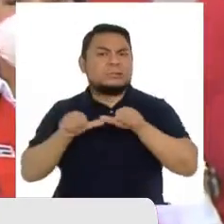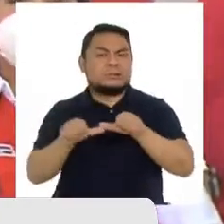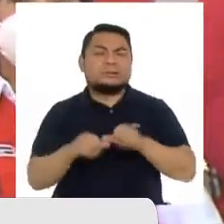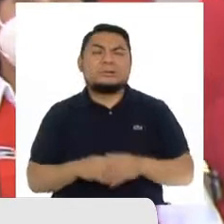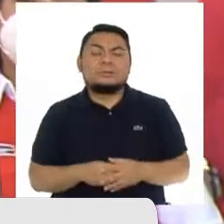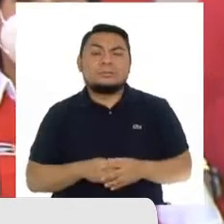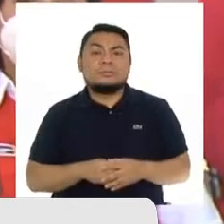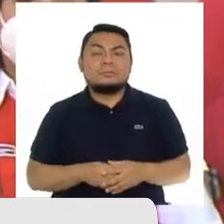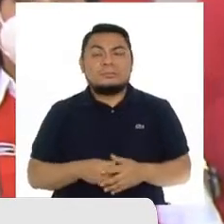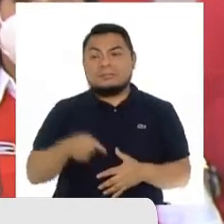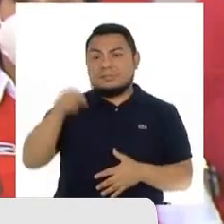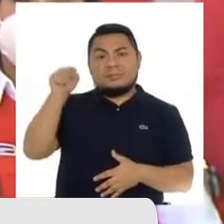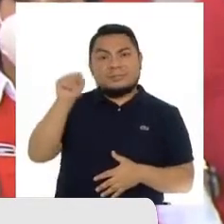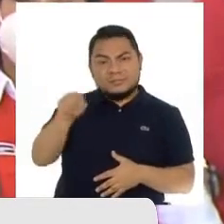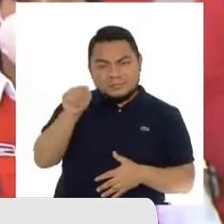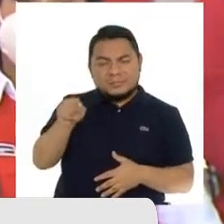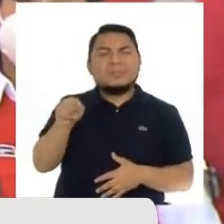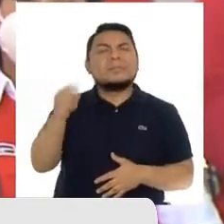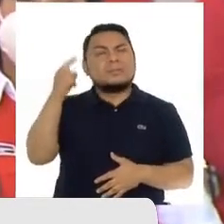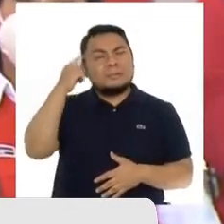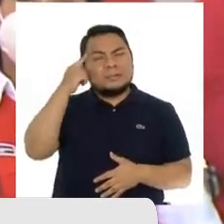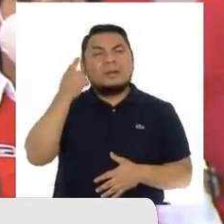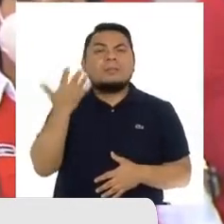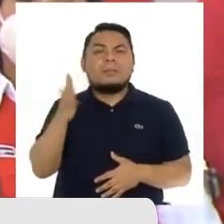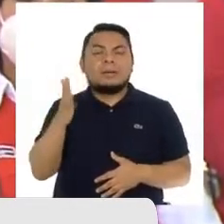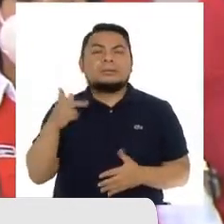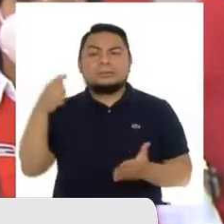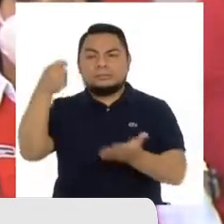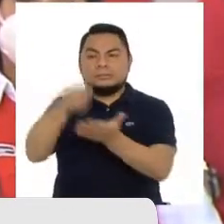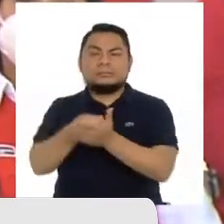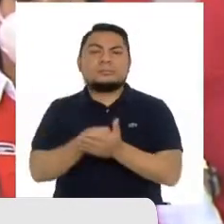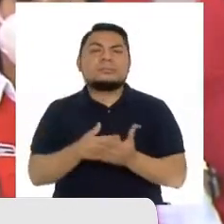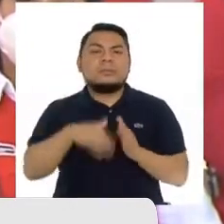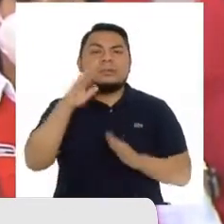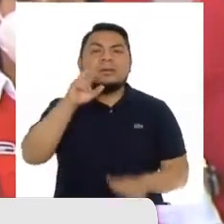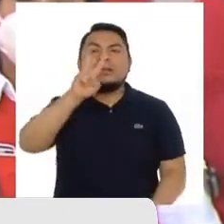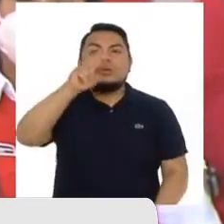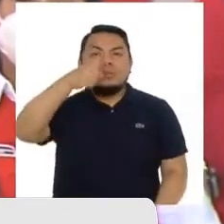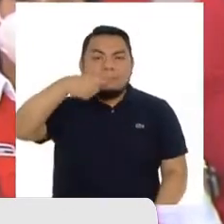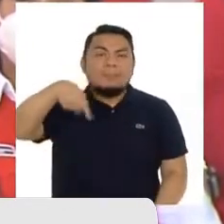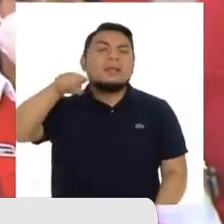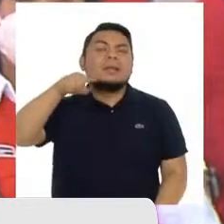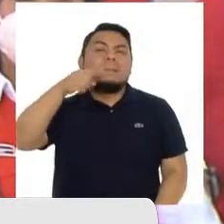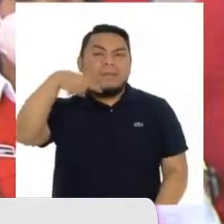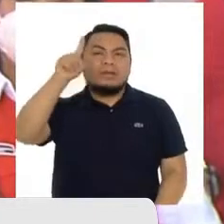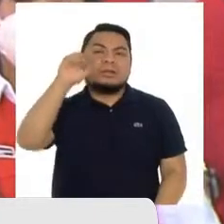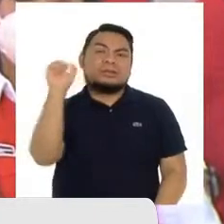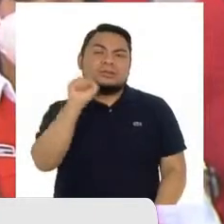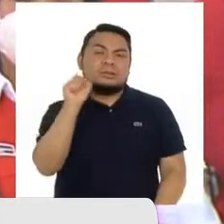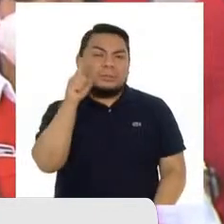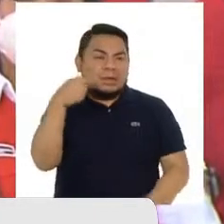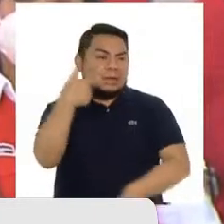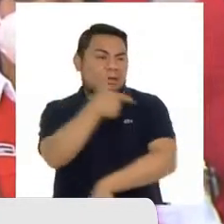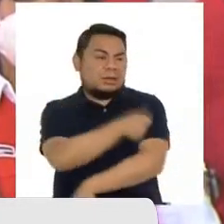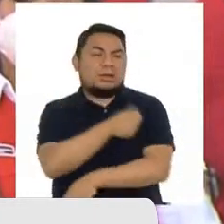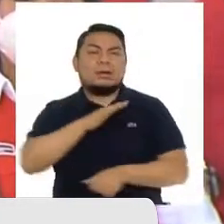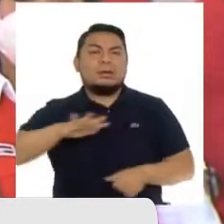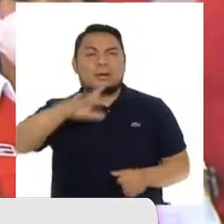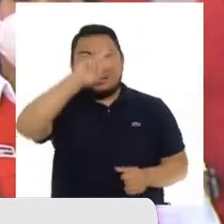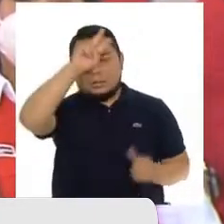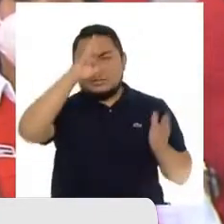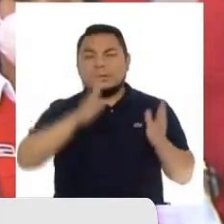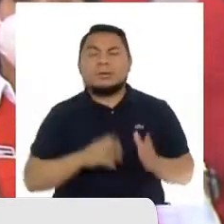de ello hemos destinado más de 2 mil millones de soles para la vacunación de los peruanos